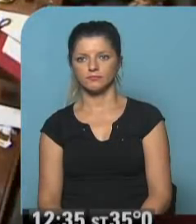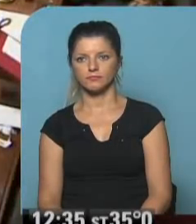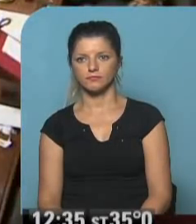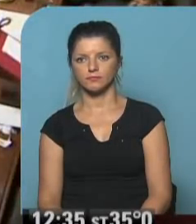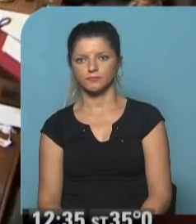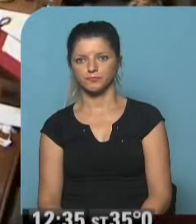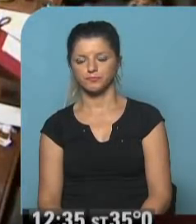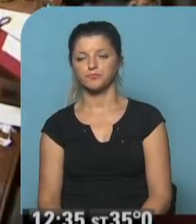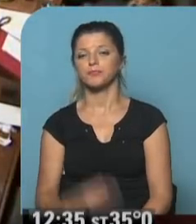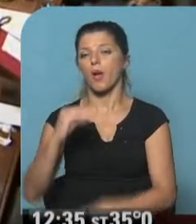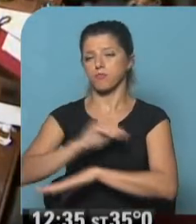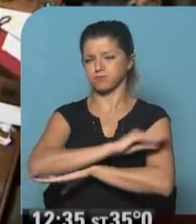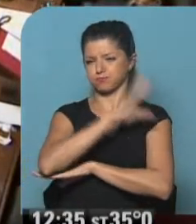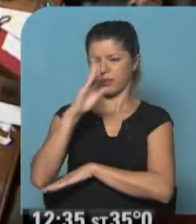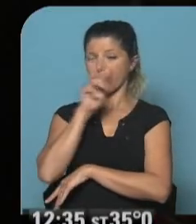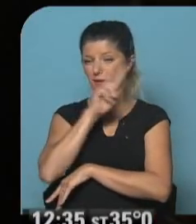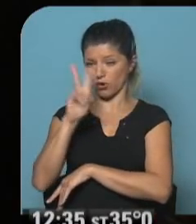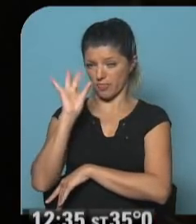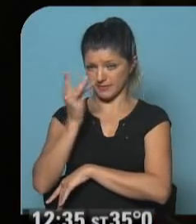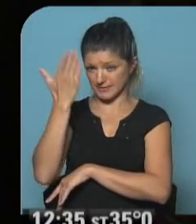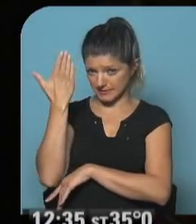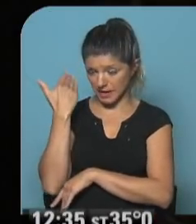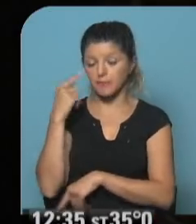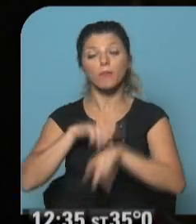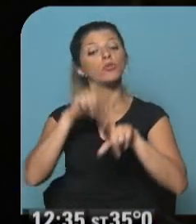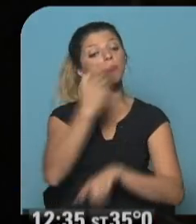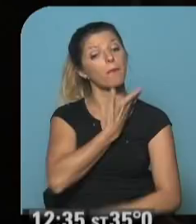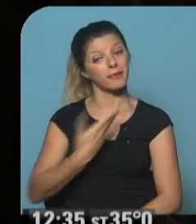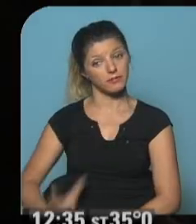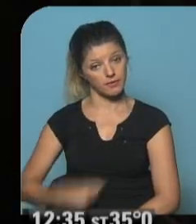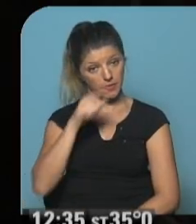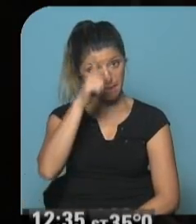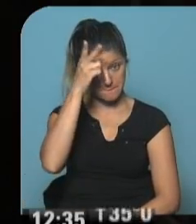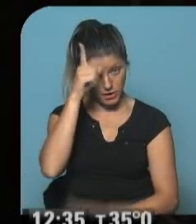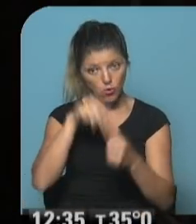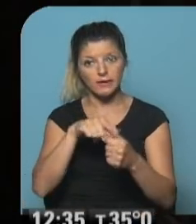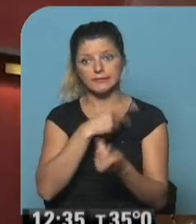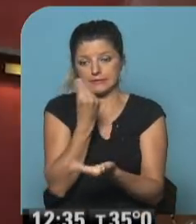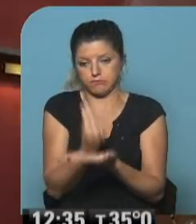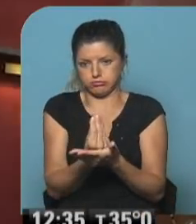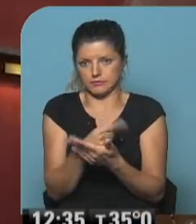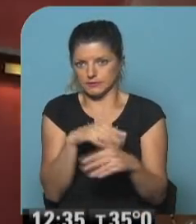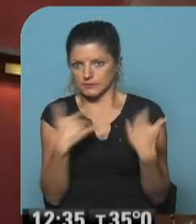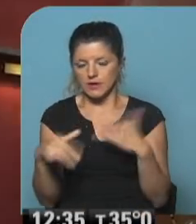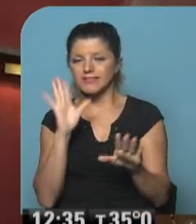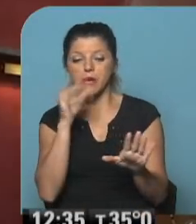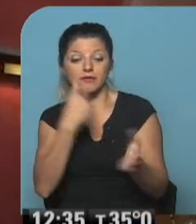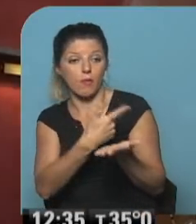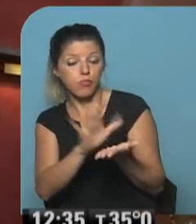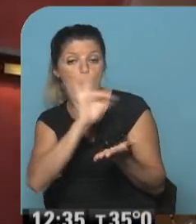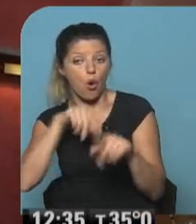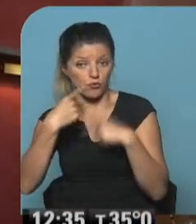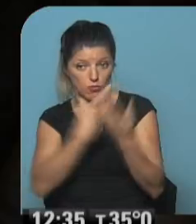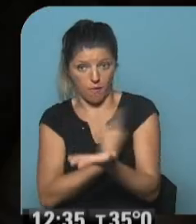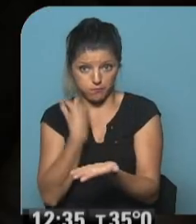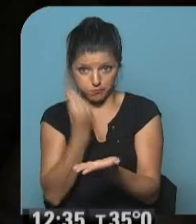En la madrugada del 22 de diciembre, cuando el presidente de Perú, Pedro Pablo Kuczynski, se jugaba su continuidad en la presidencia en un juicio político